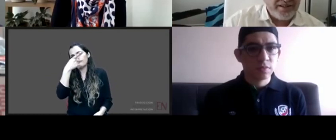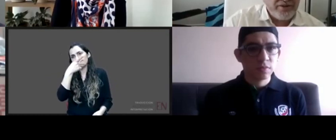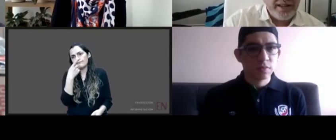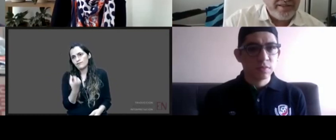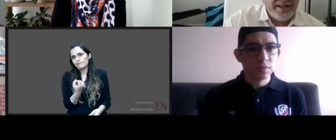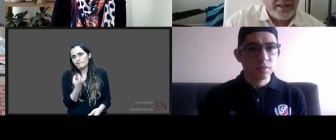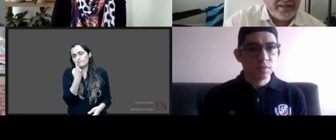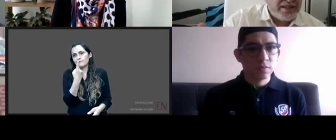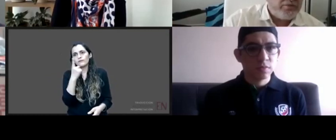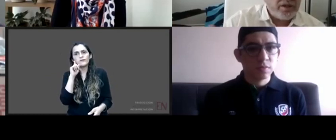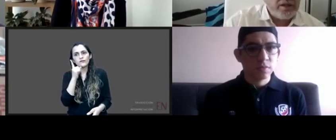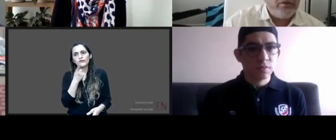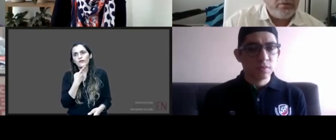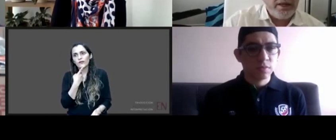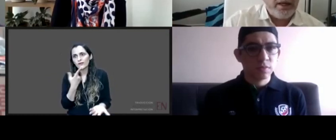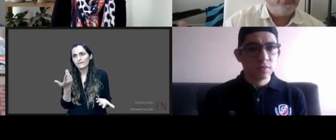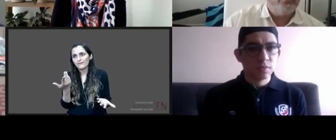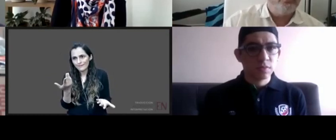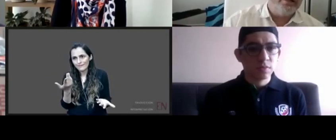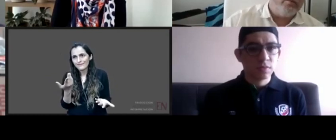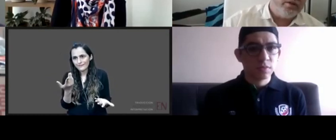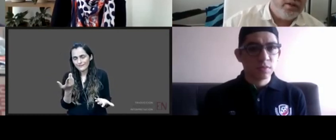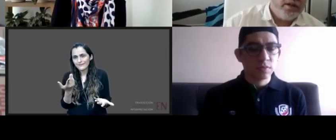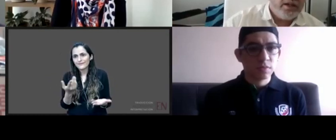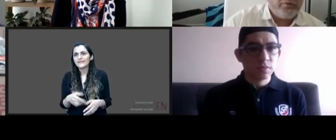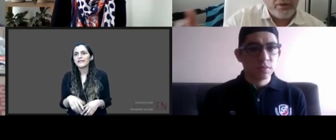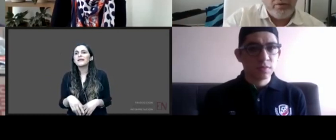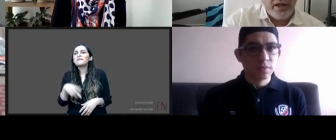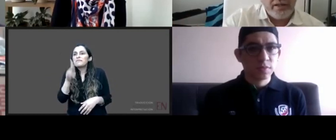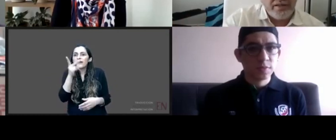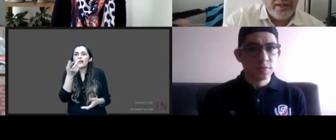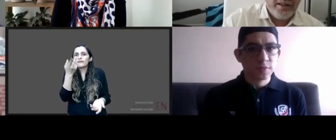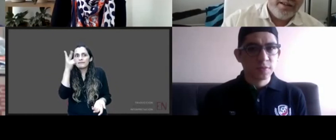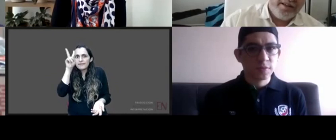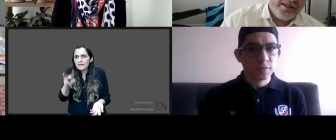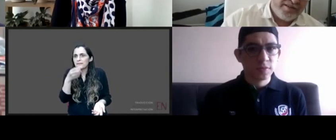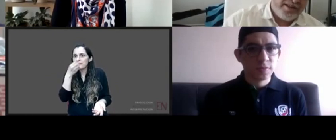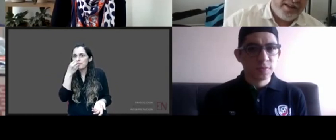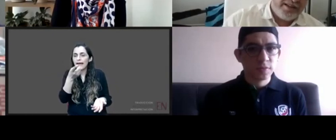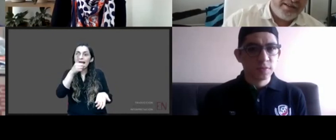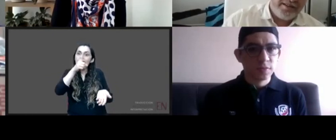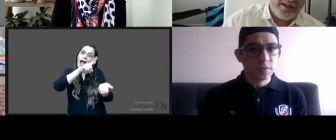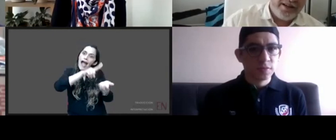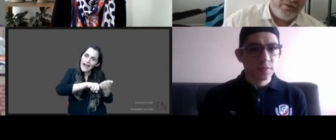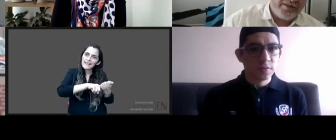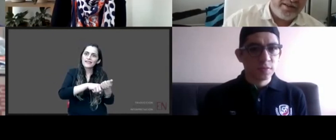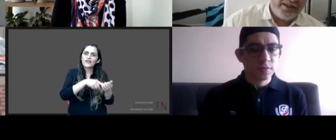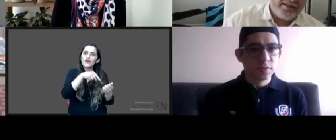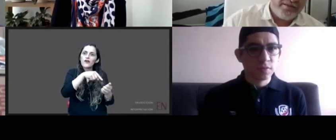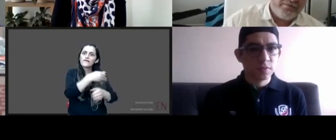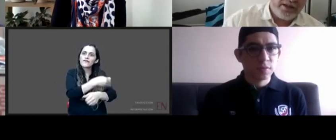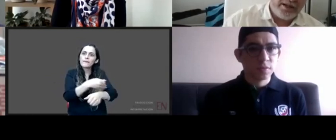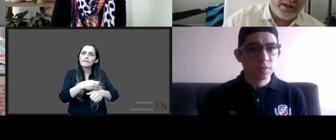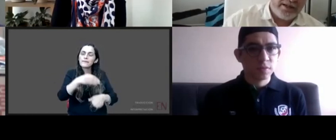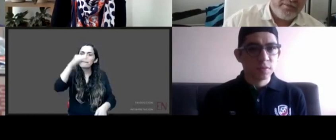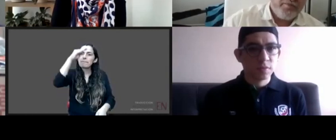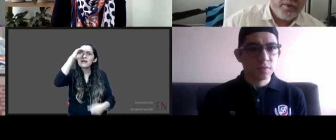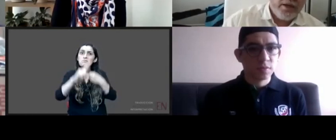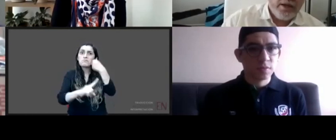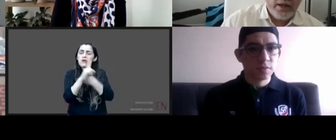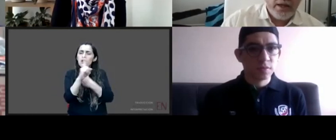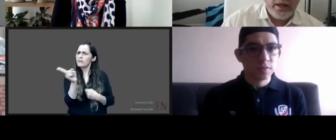preferiría hacer referencia a que tenemos aquí una familia con dos lenguas, hispanohablantes y señantes de la lengua de señas